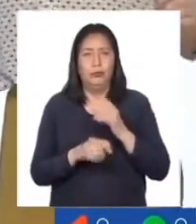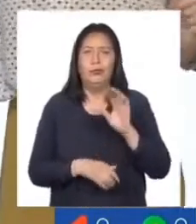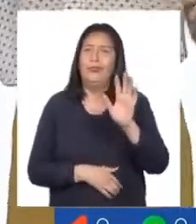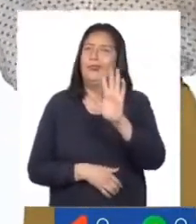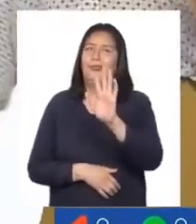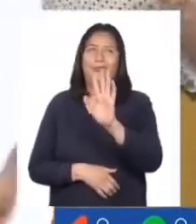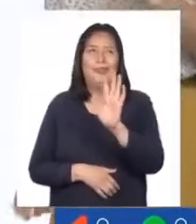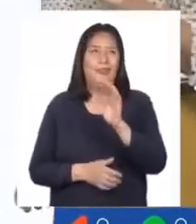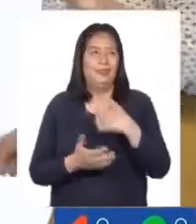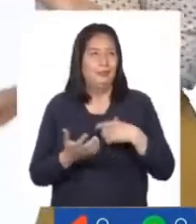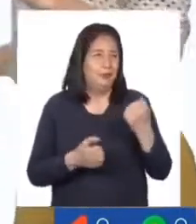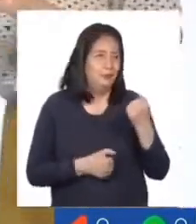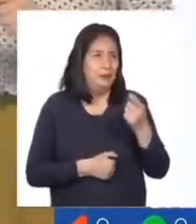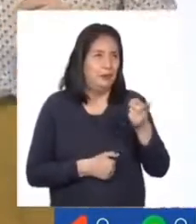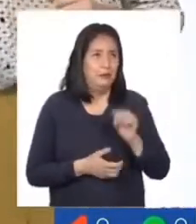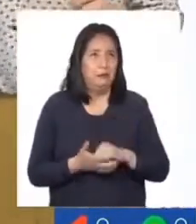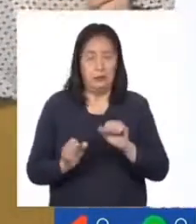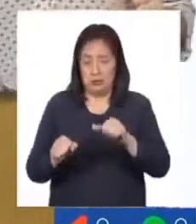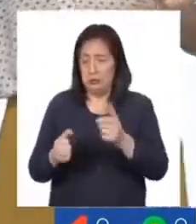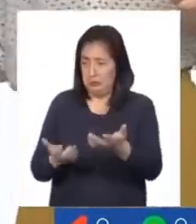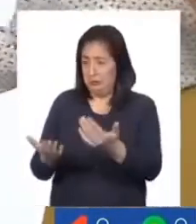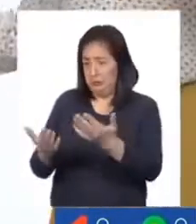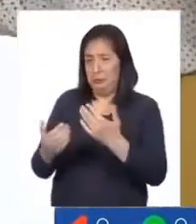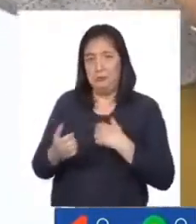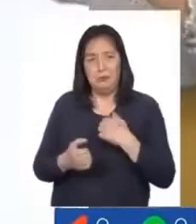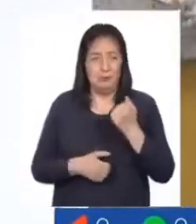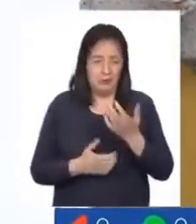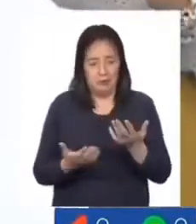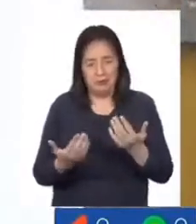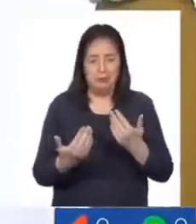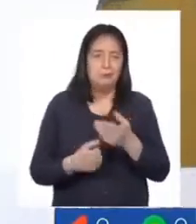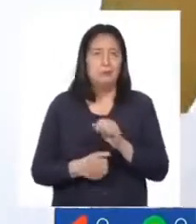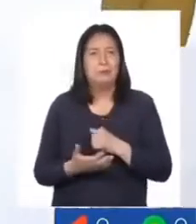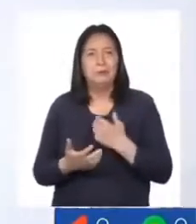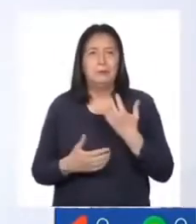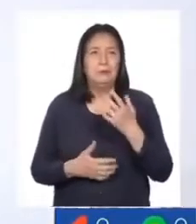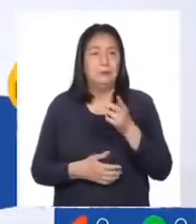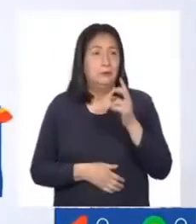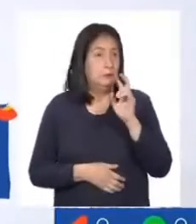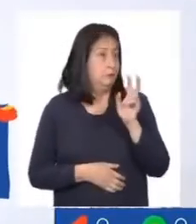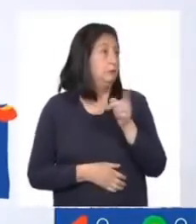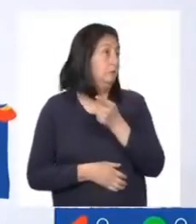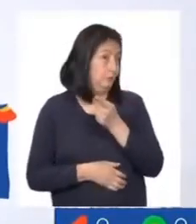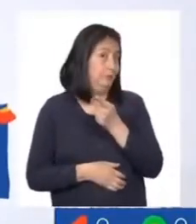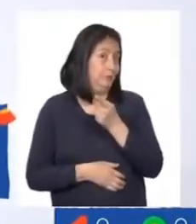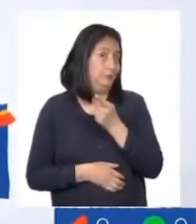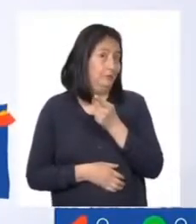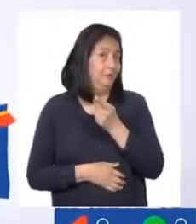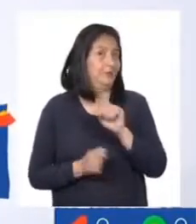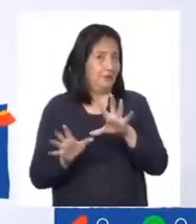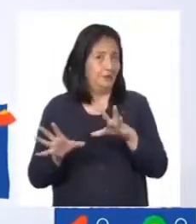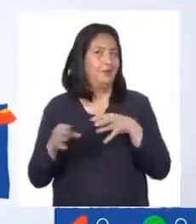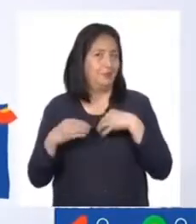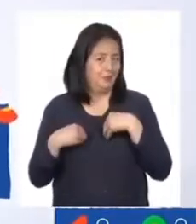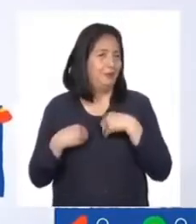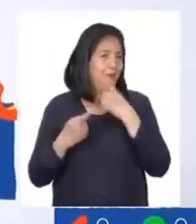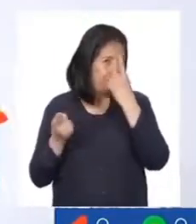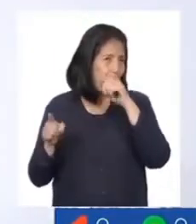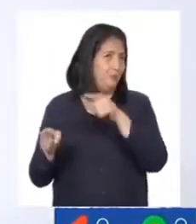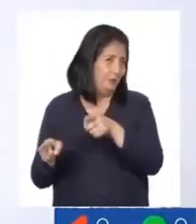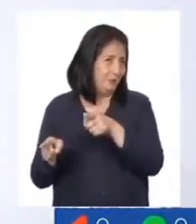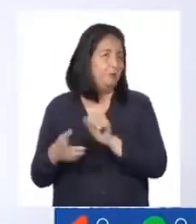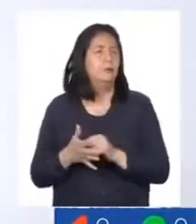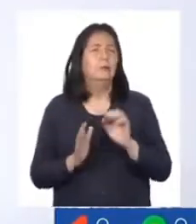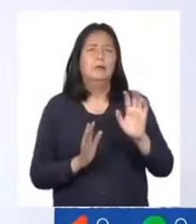Hola, ¿puedo bailar contigo? Sí, me gustaría bailar contigo. ¡Bailemos! ¿Ven? Esto es consentimiento. Veamos